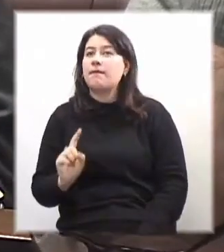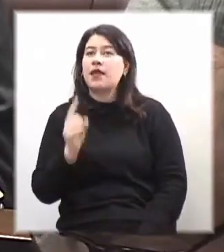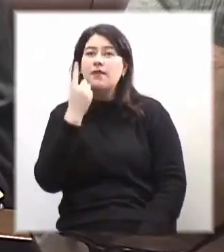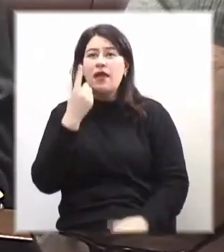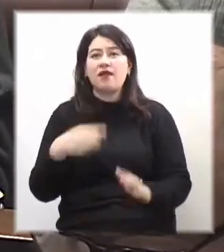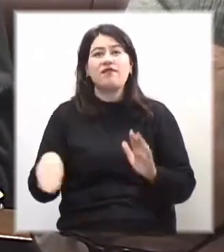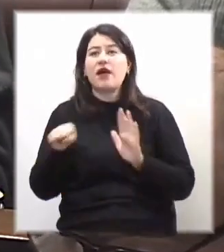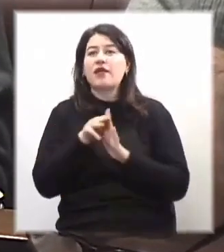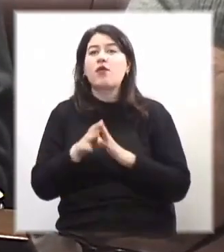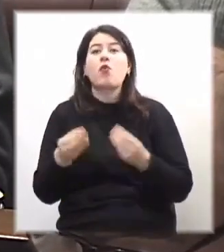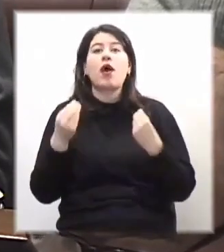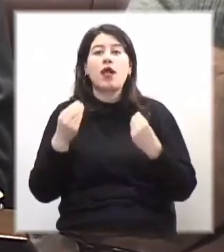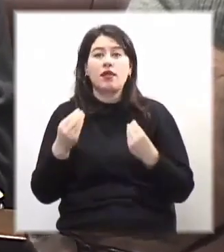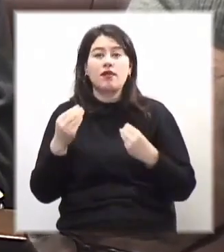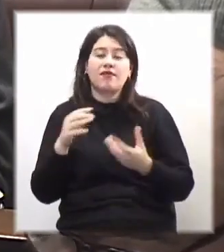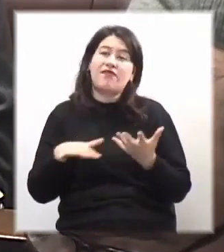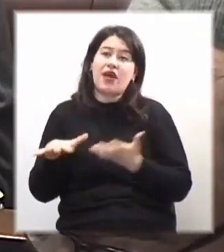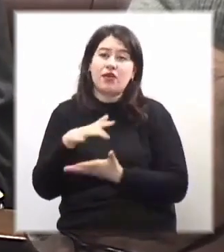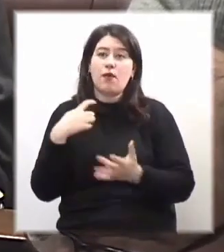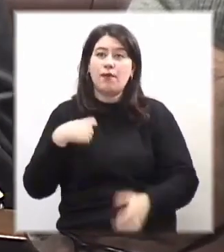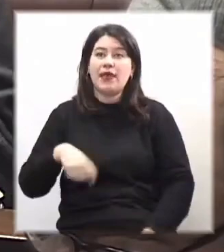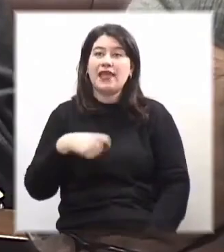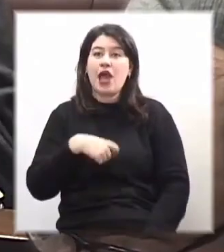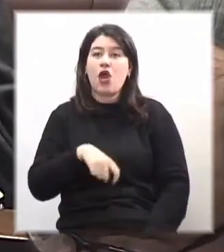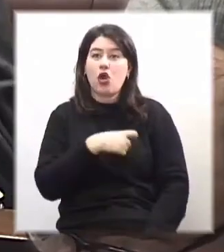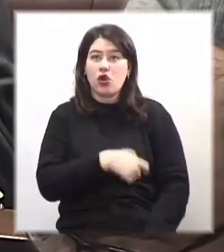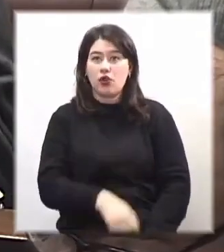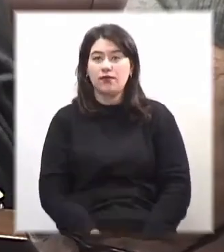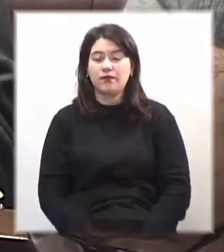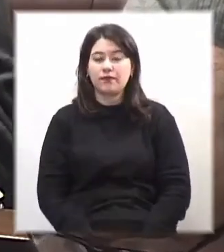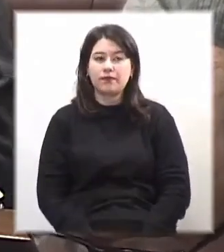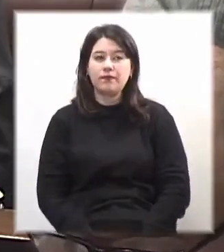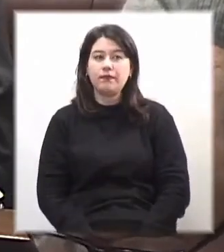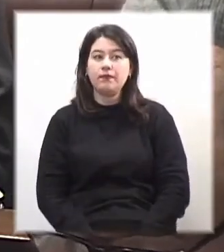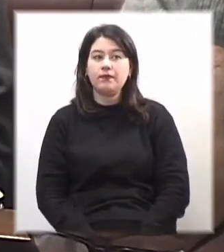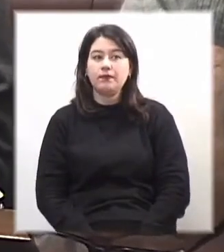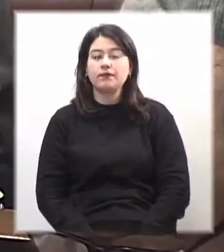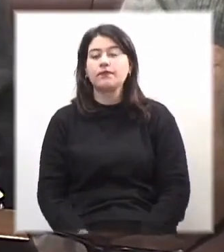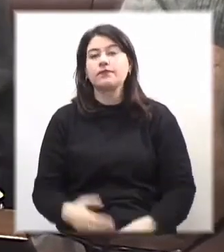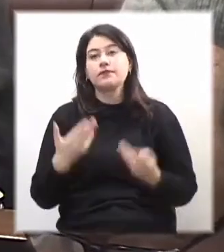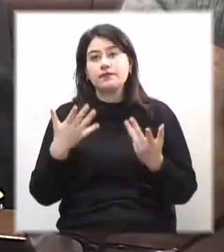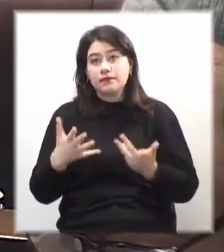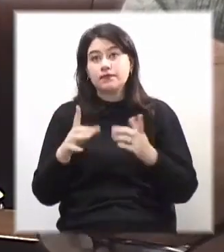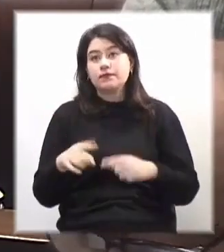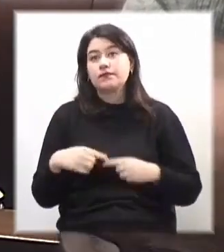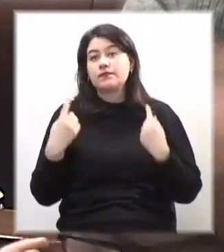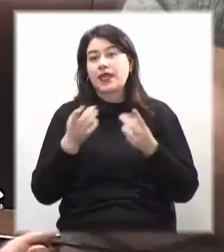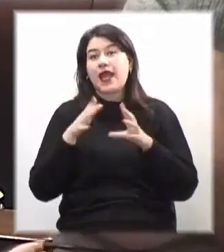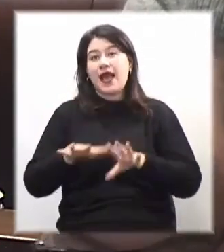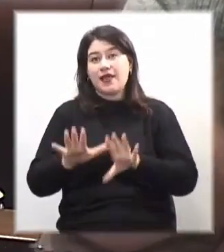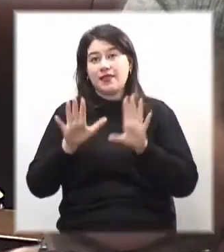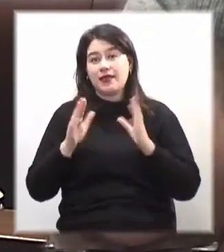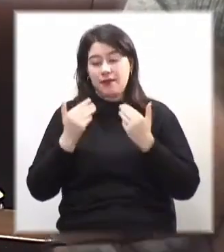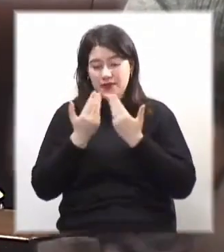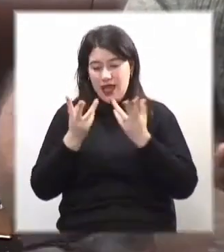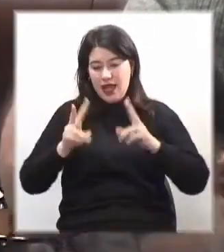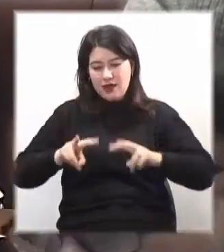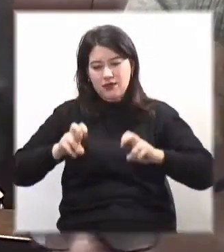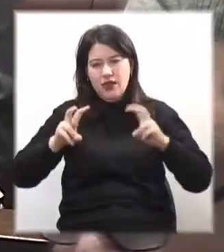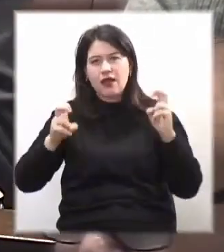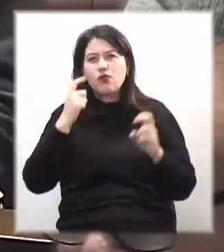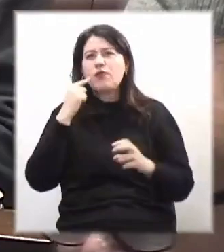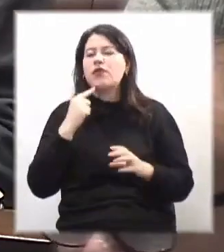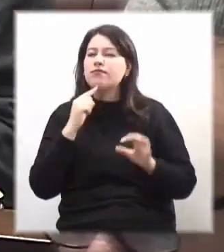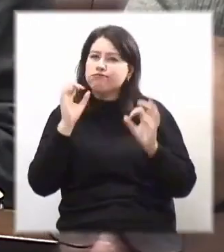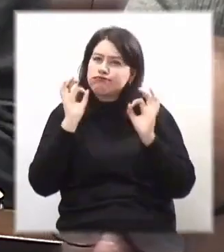el barrio que te da en primer lugar el barrio de peñarol en ese sentido presidente nosotros antes de entrar al análisis de las cifras